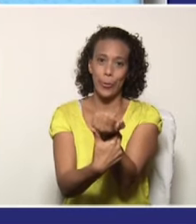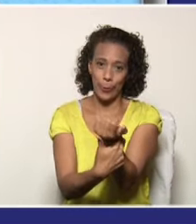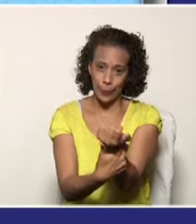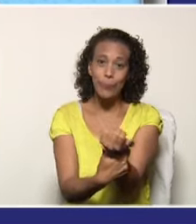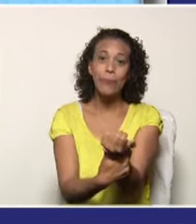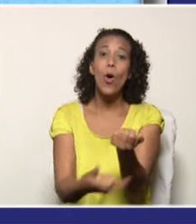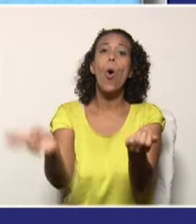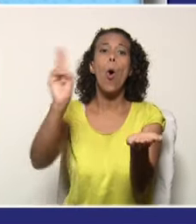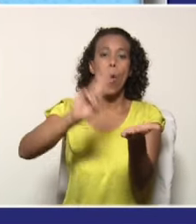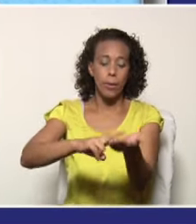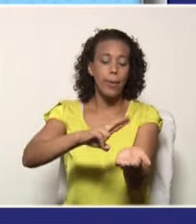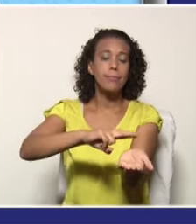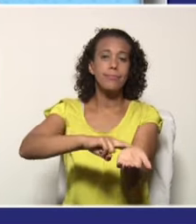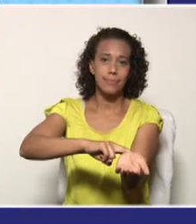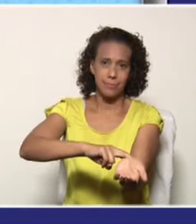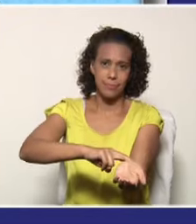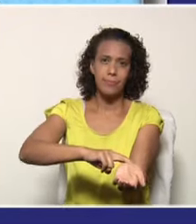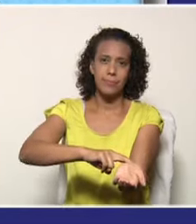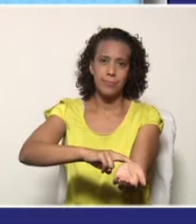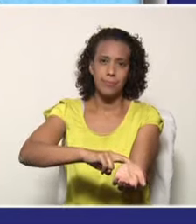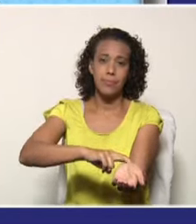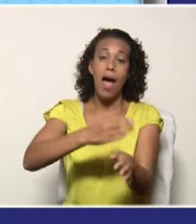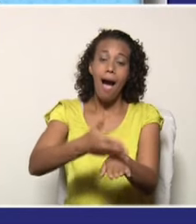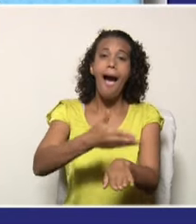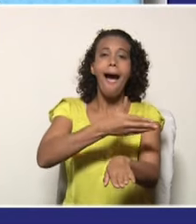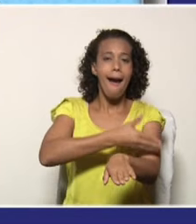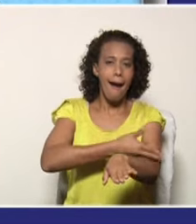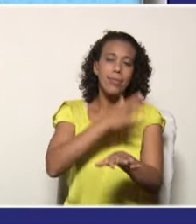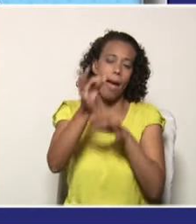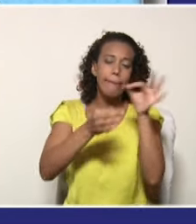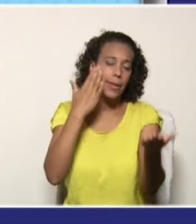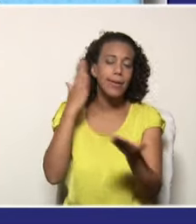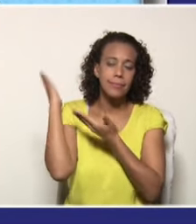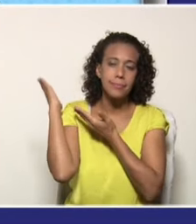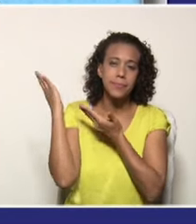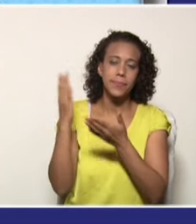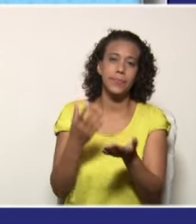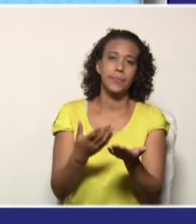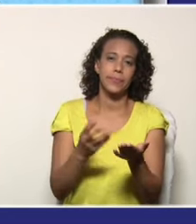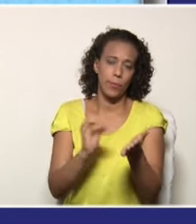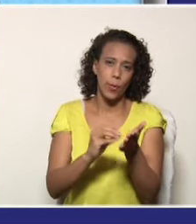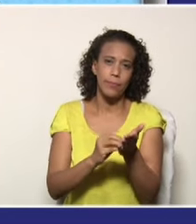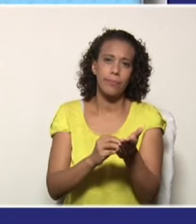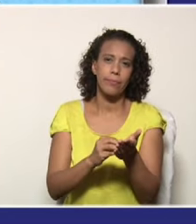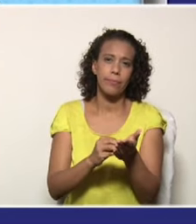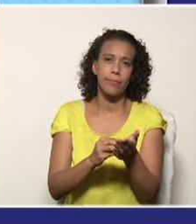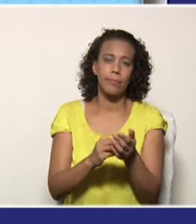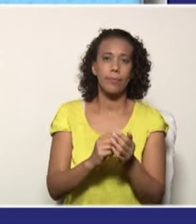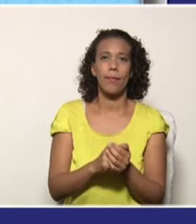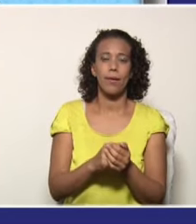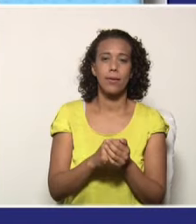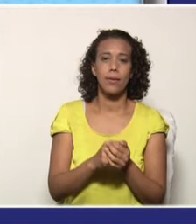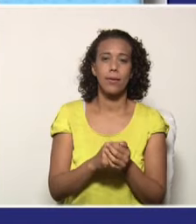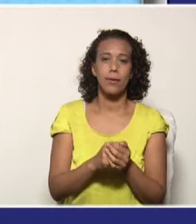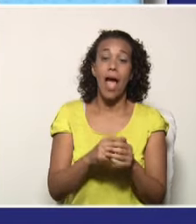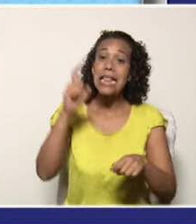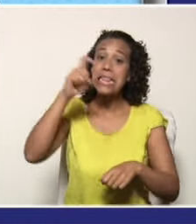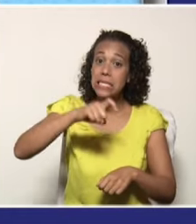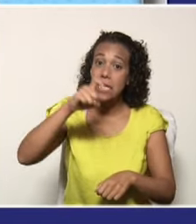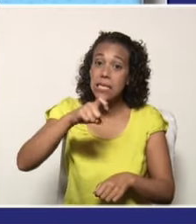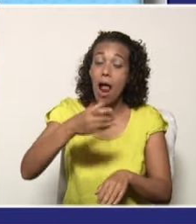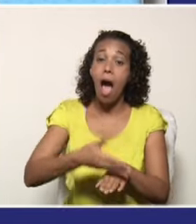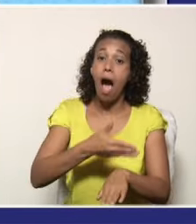indicando anteriormente por el docente. ¿Cómo lo hicimos? Como lo hicimos anteriormente o lo expliqué anteriormente. Nota, es necesario tomar